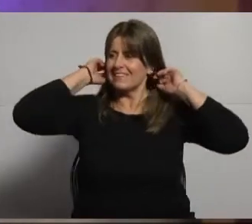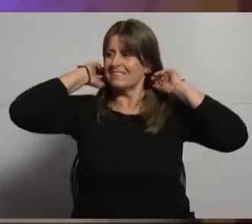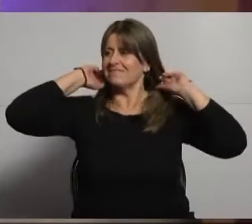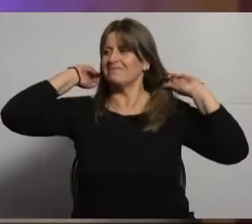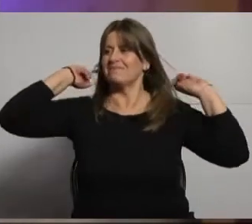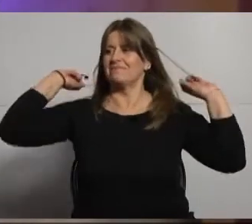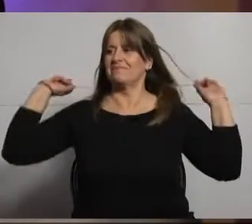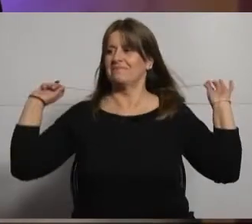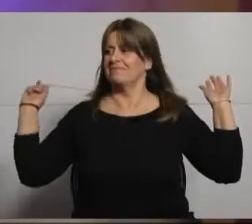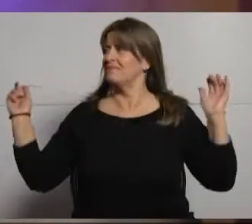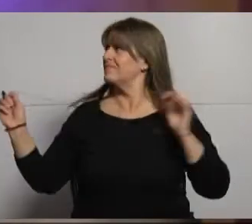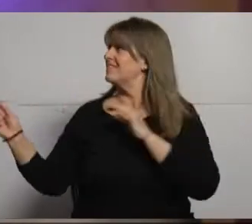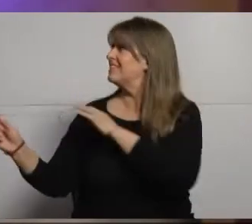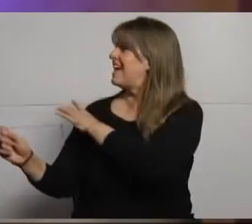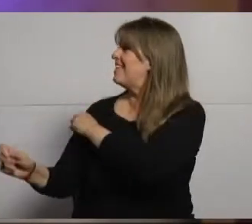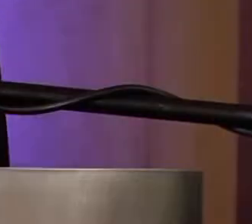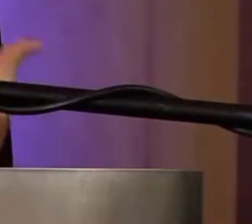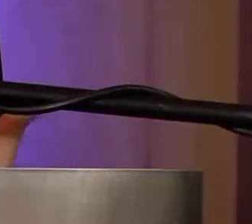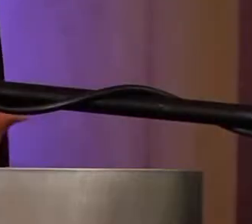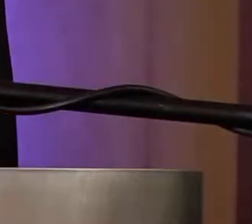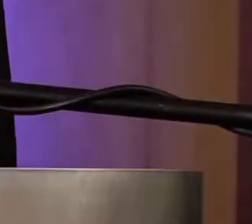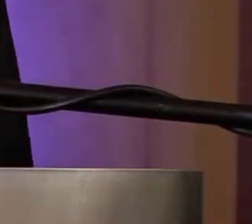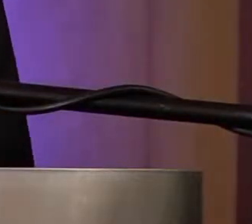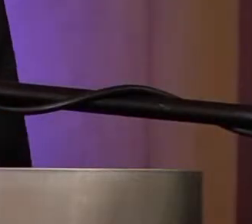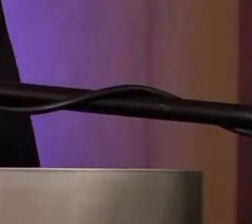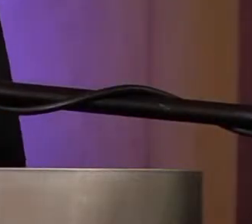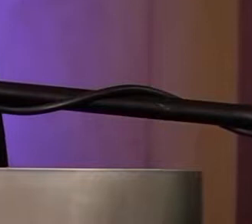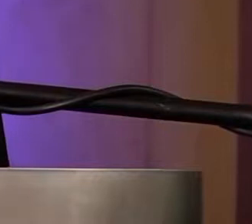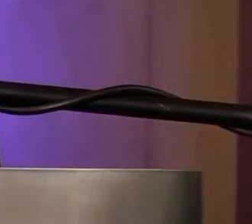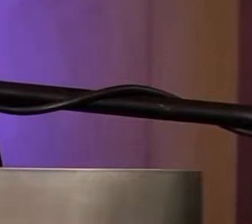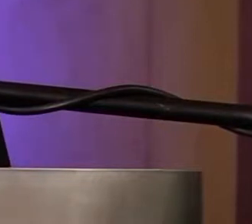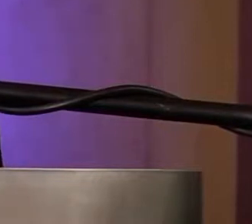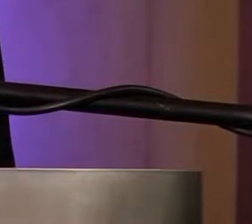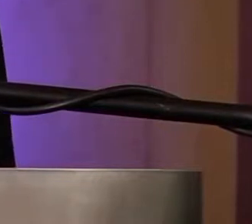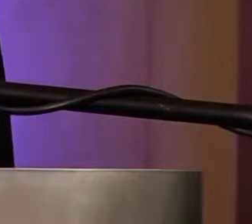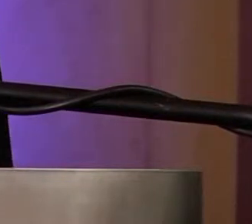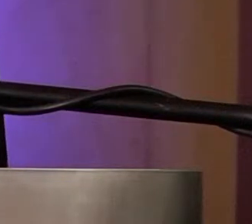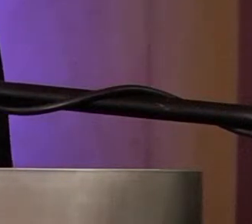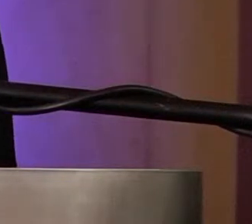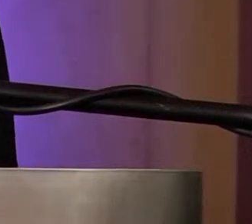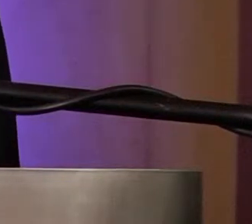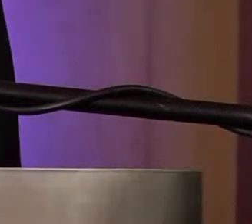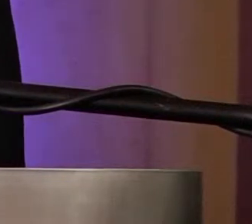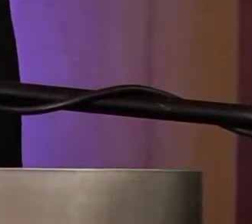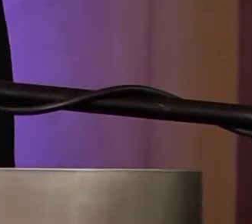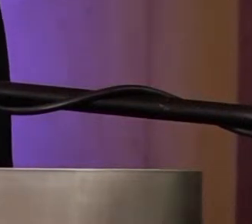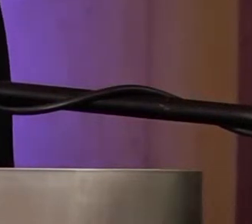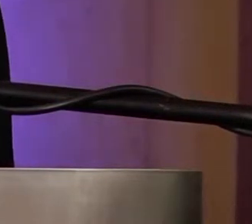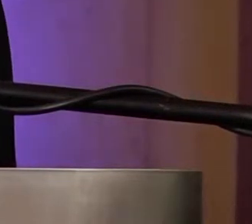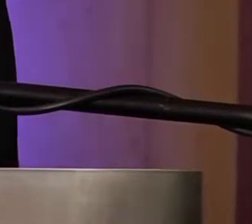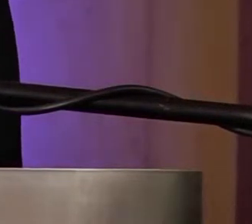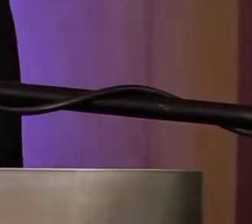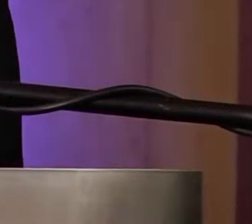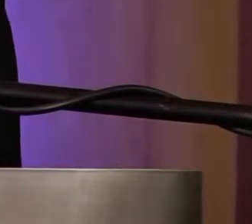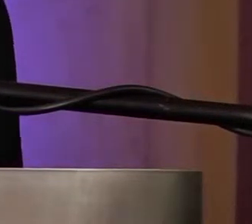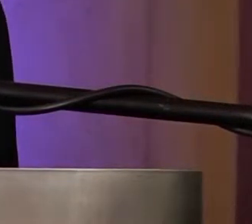también nos hace pensar en la tensión entre el bien colectivo y la libertad individual. Así que sobre eso vamos a estar hablando ahora. Tenemos 3